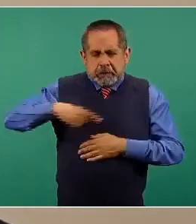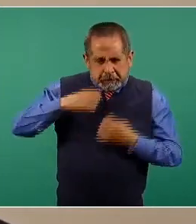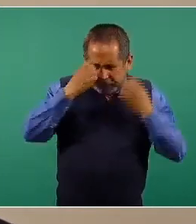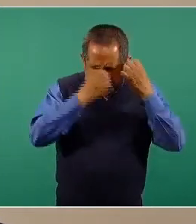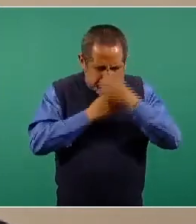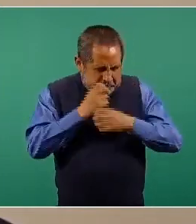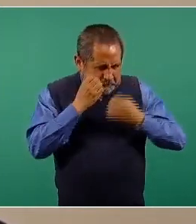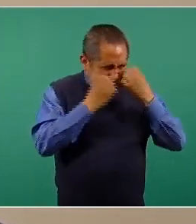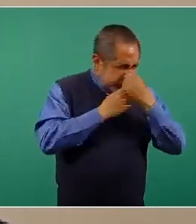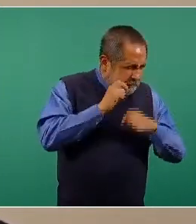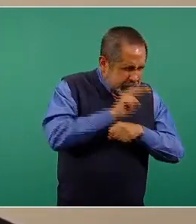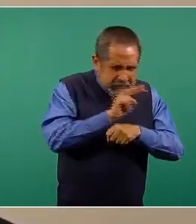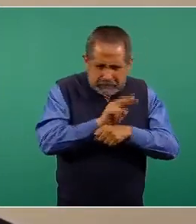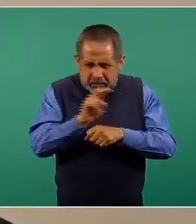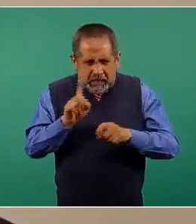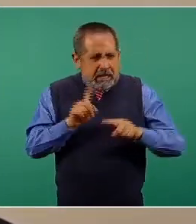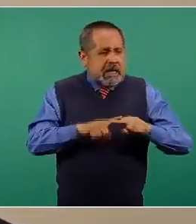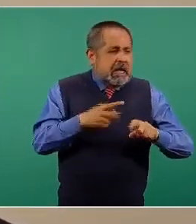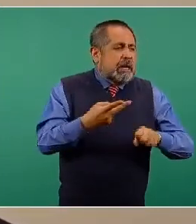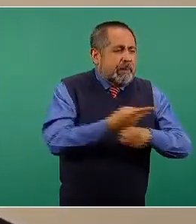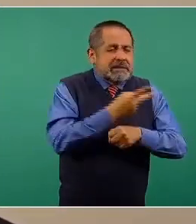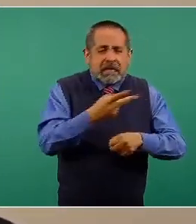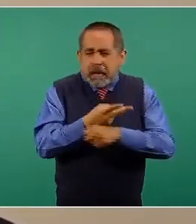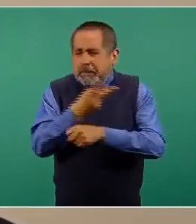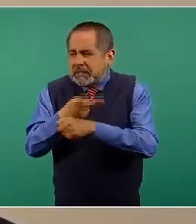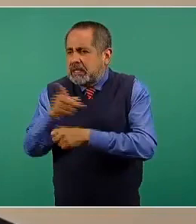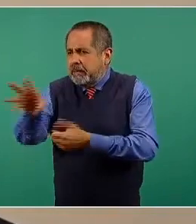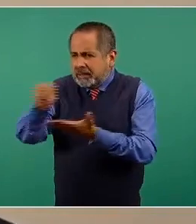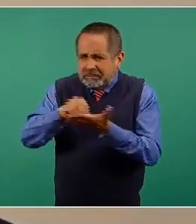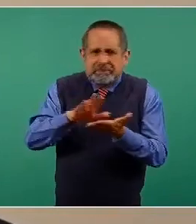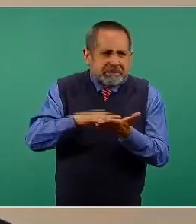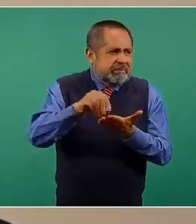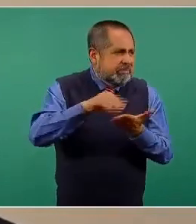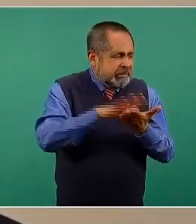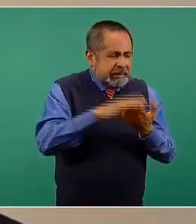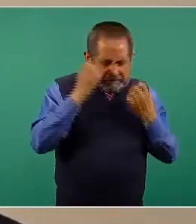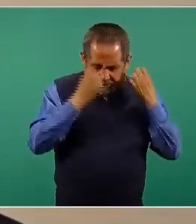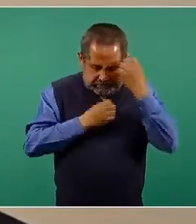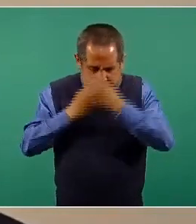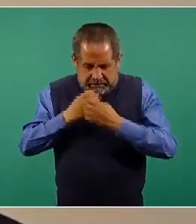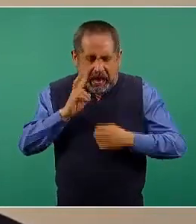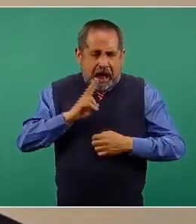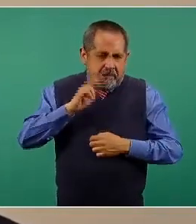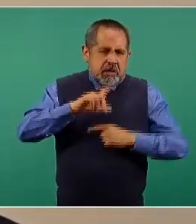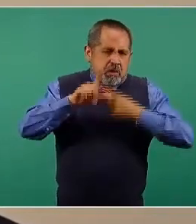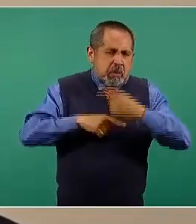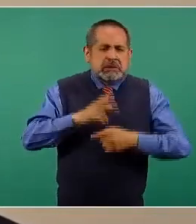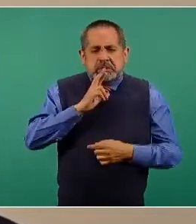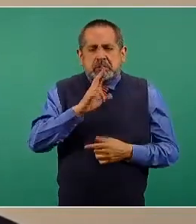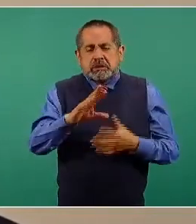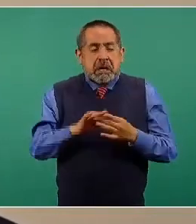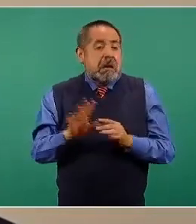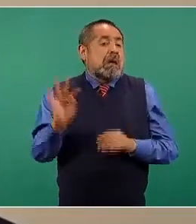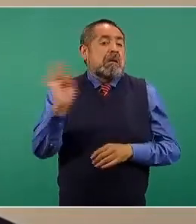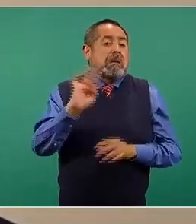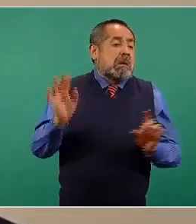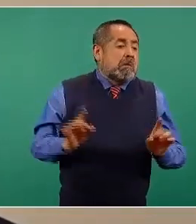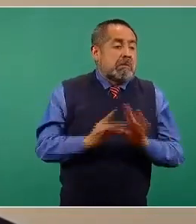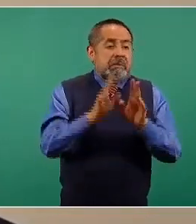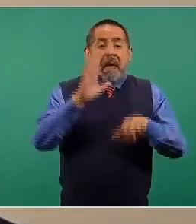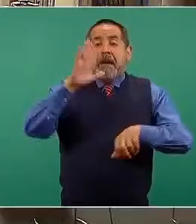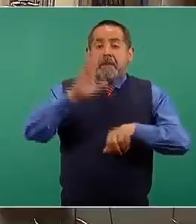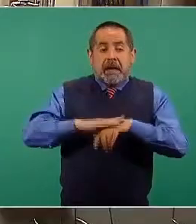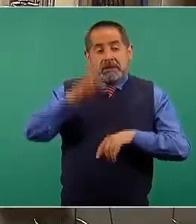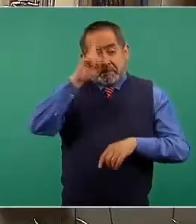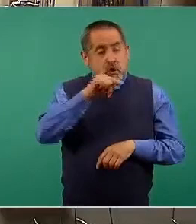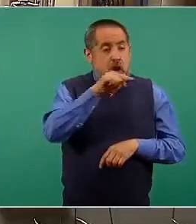o vamos a continuar integrando la información, analizándola para identificar si en algún momento hubiera